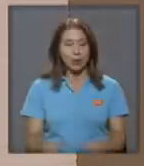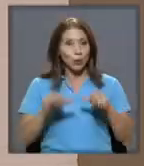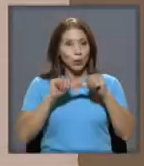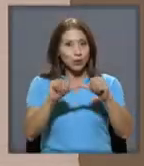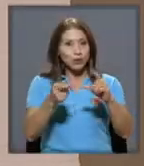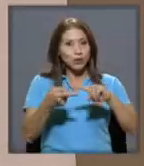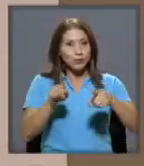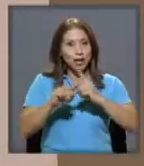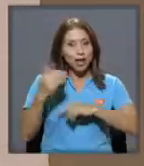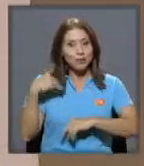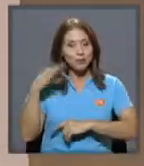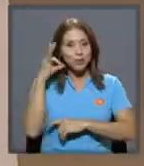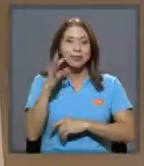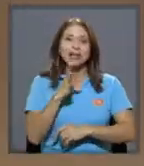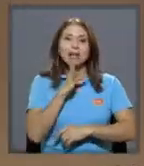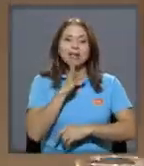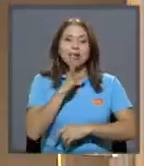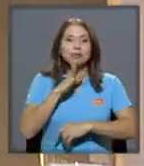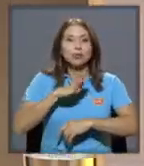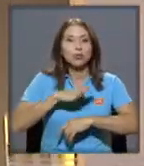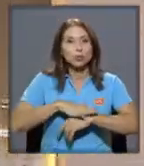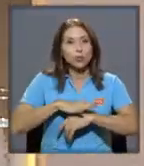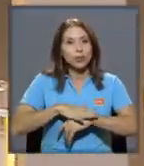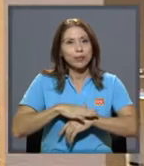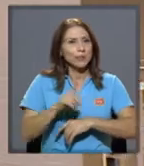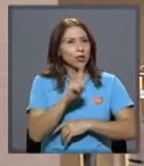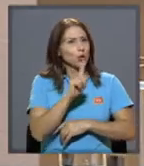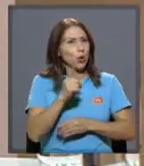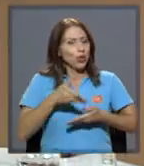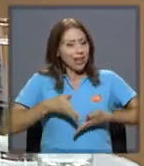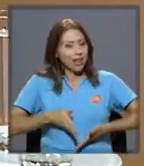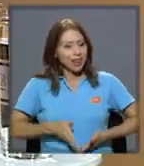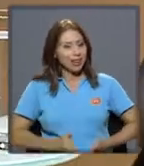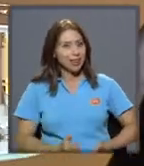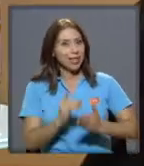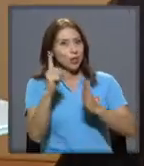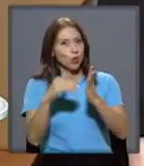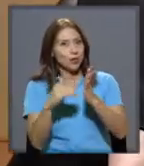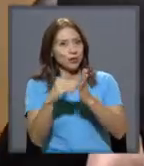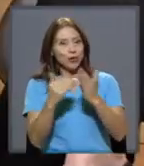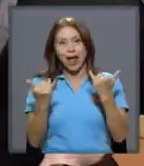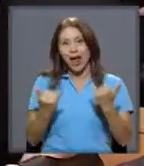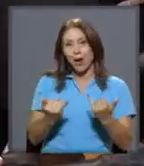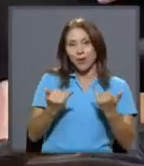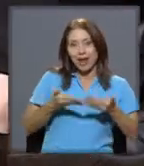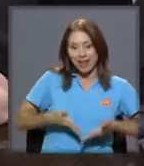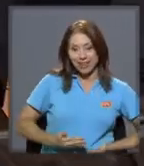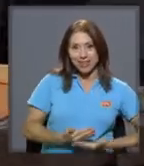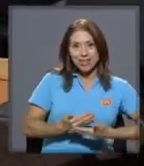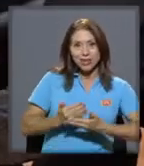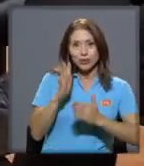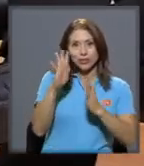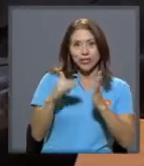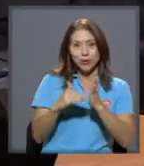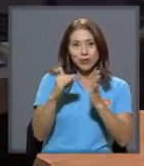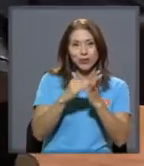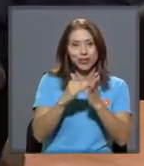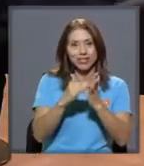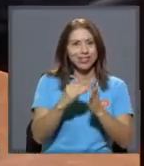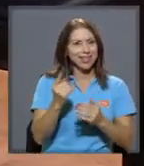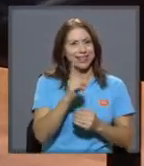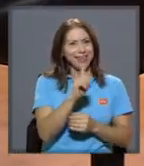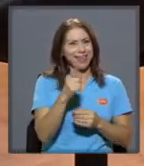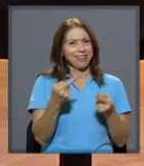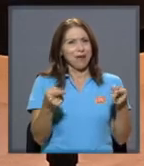Continuamos, amigas y amigos, hablando no tanto del niño millón, sino del niño 5 millones, que tampoco hablaremos